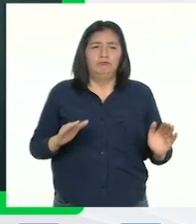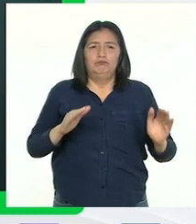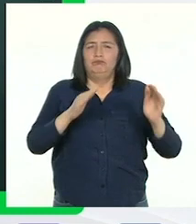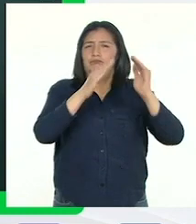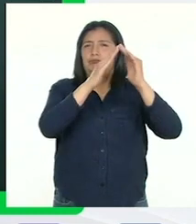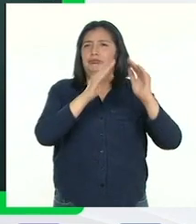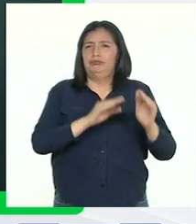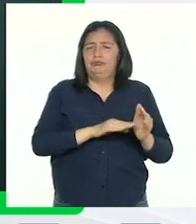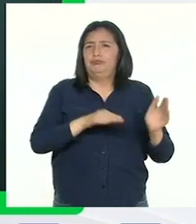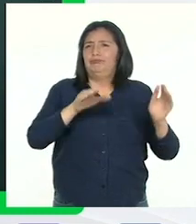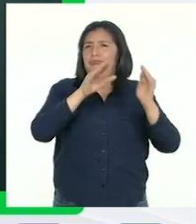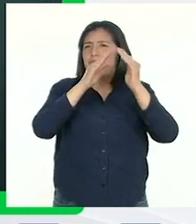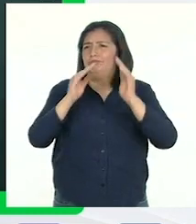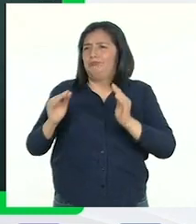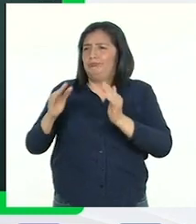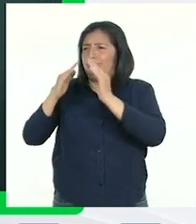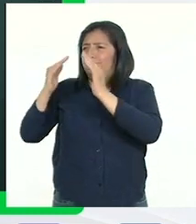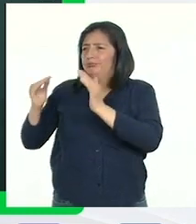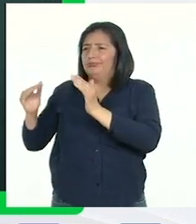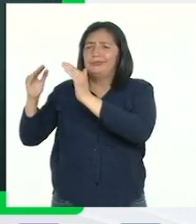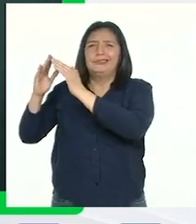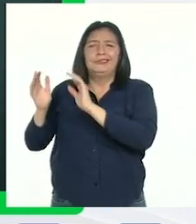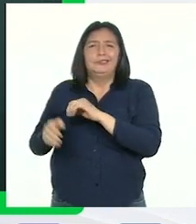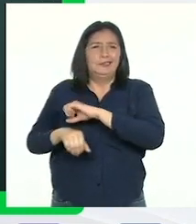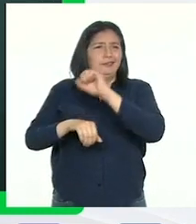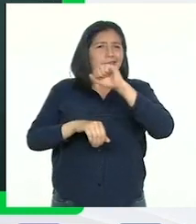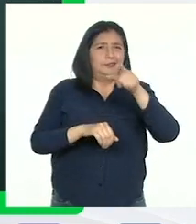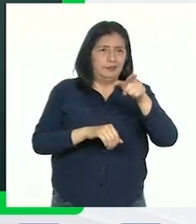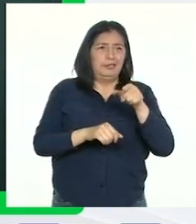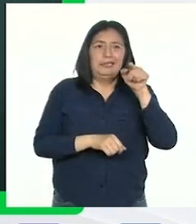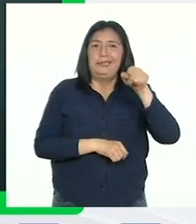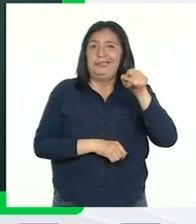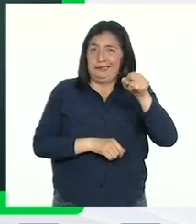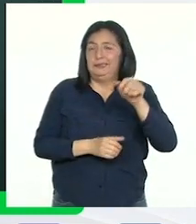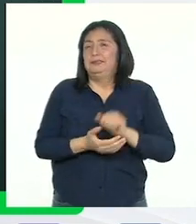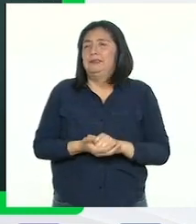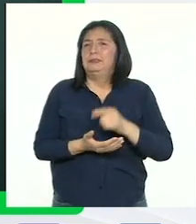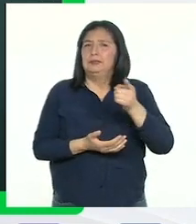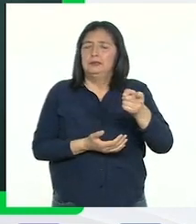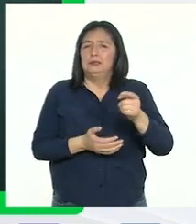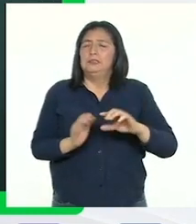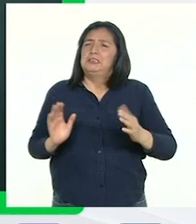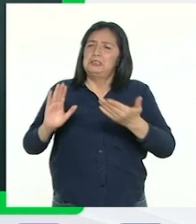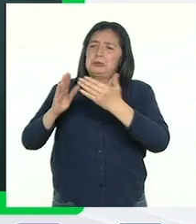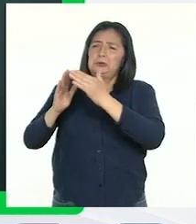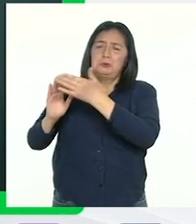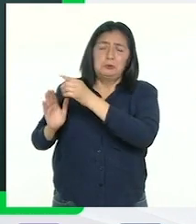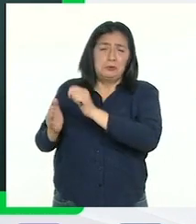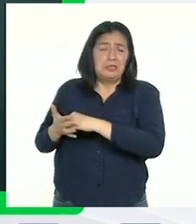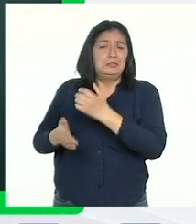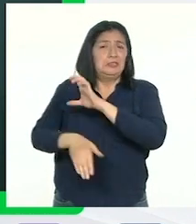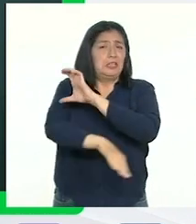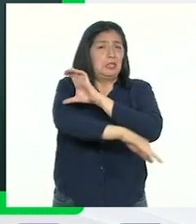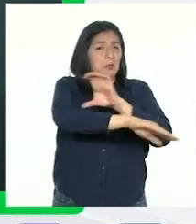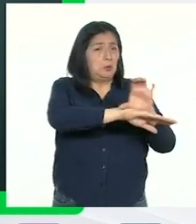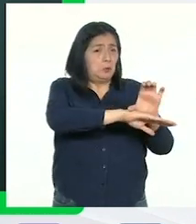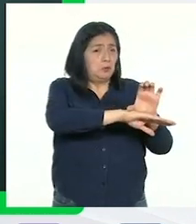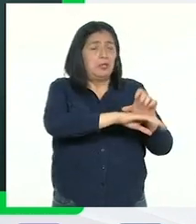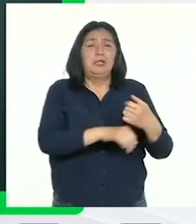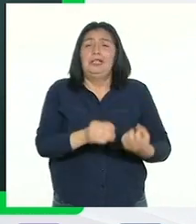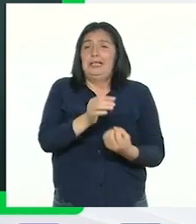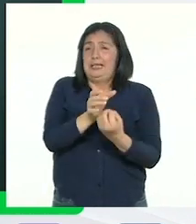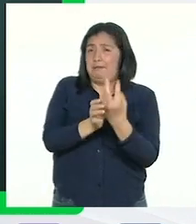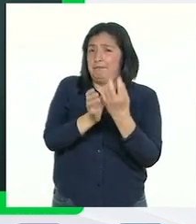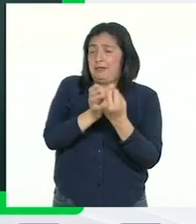los Andes. Es en nuestro país. Es así que en las ciudades de la región costa, en la